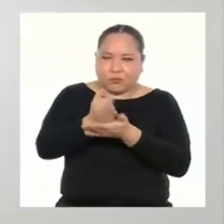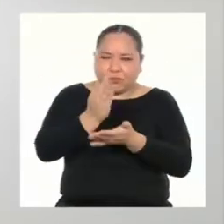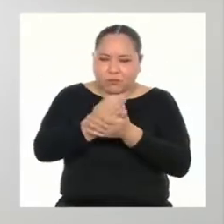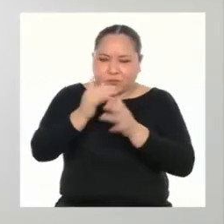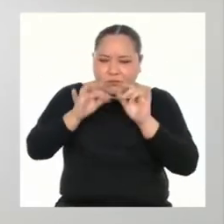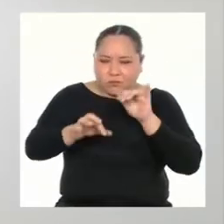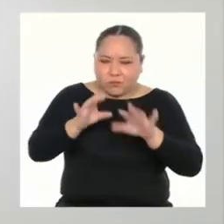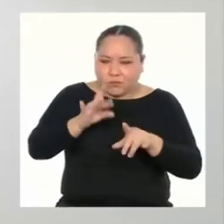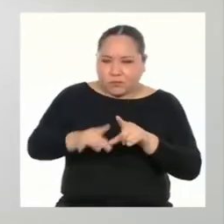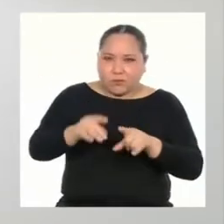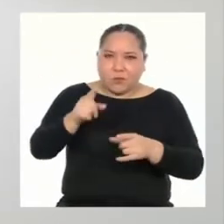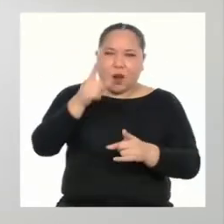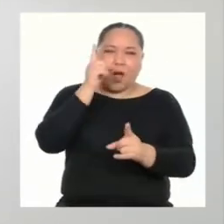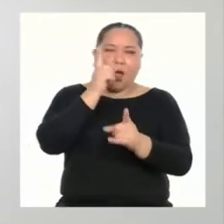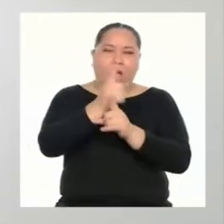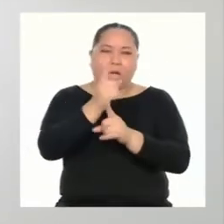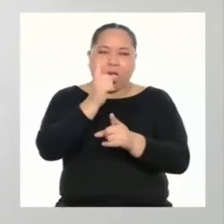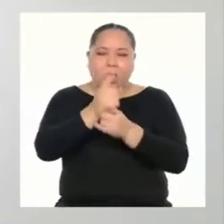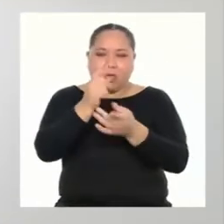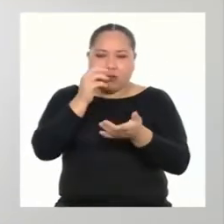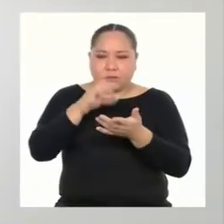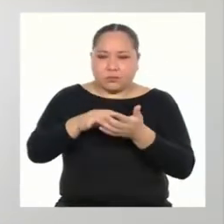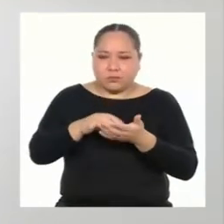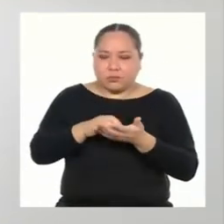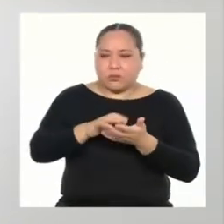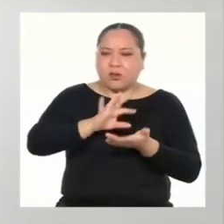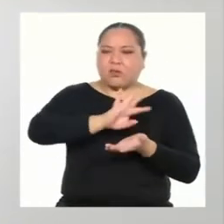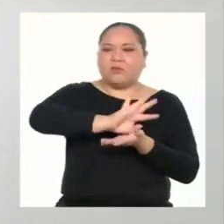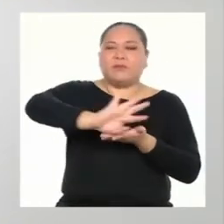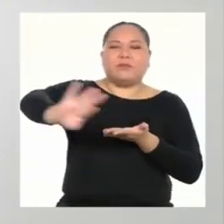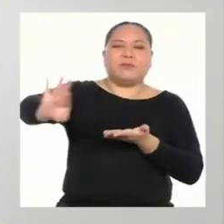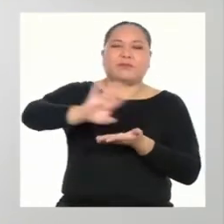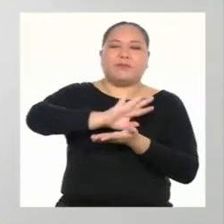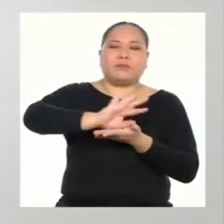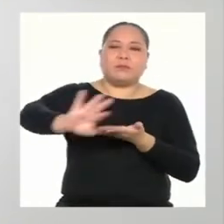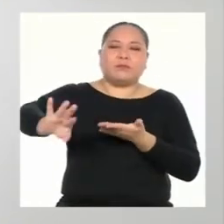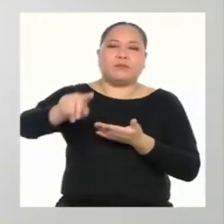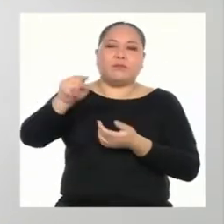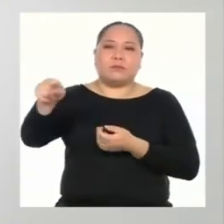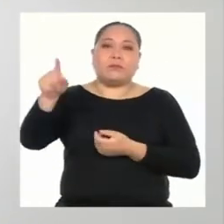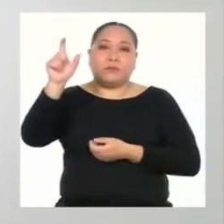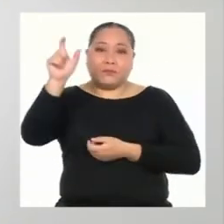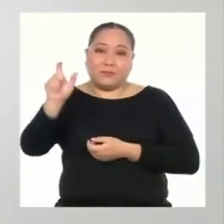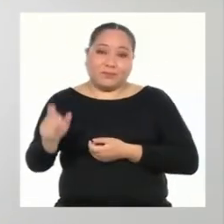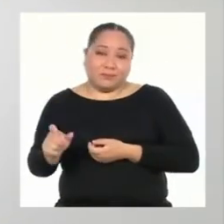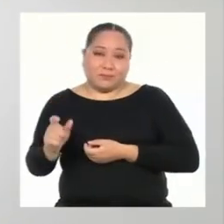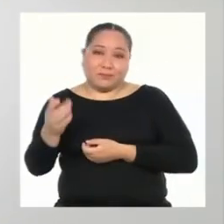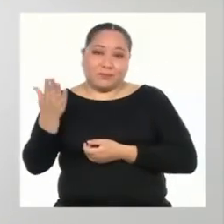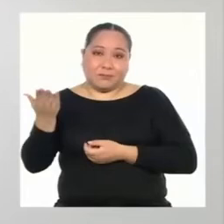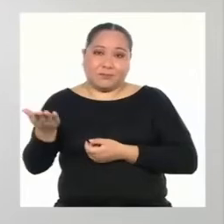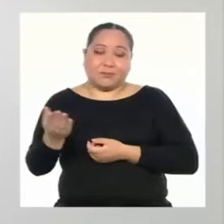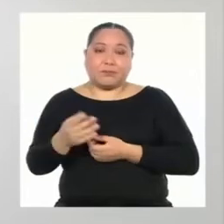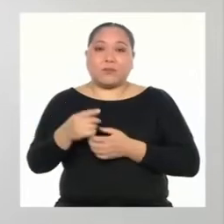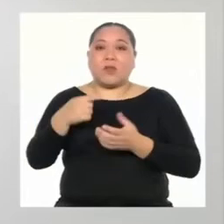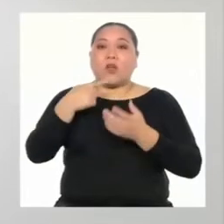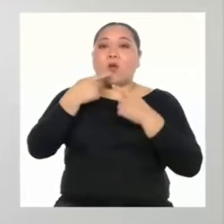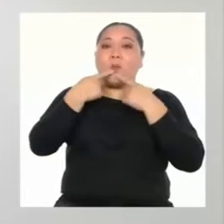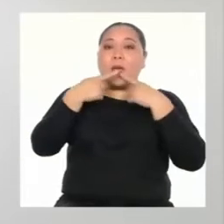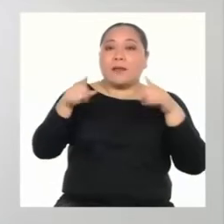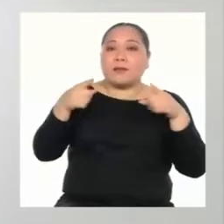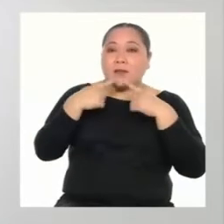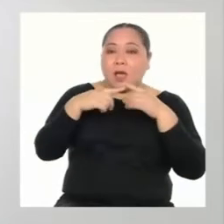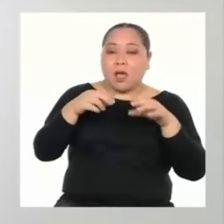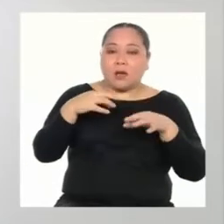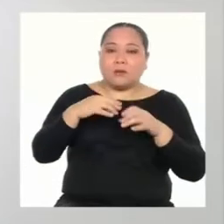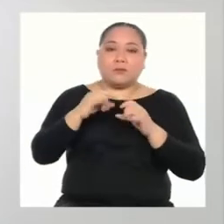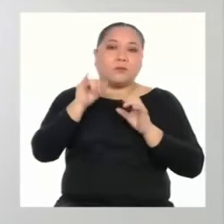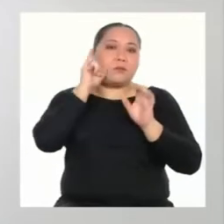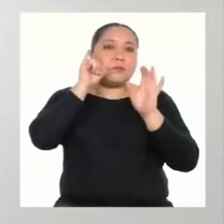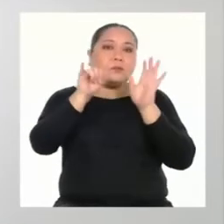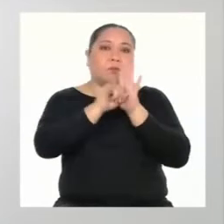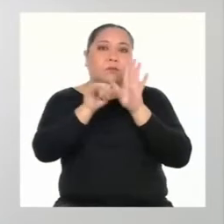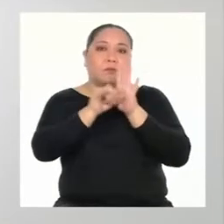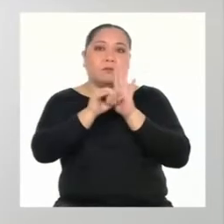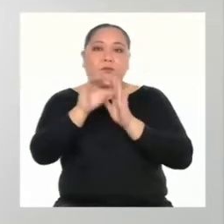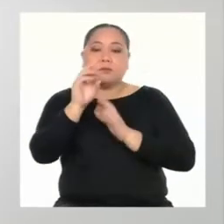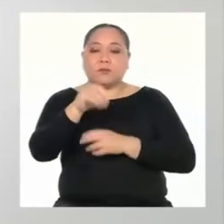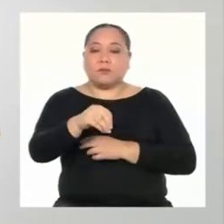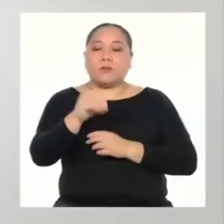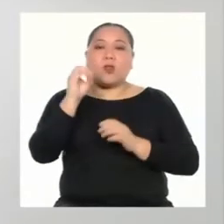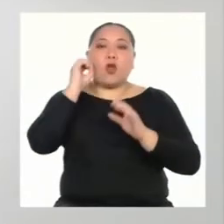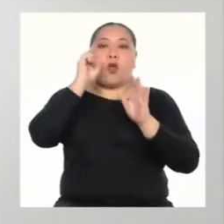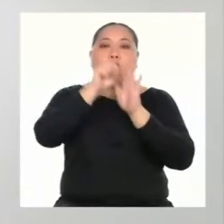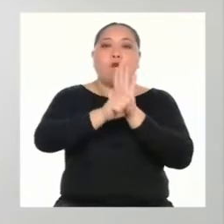hostigamiento, intimidación y exclusión social hacia una persona a través de mensajes, imágenes o